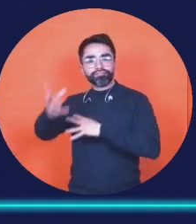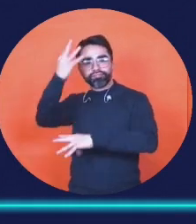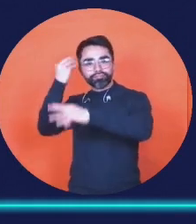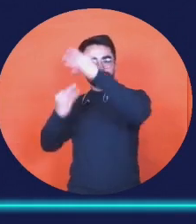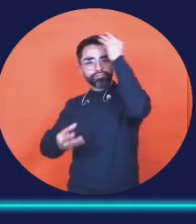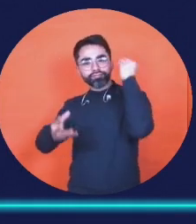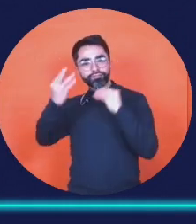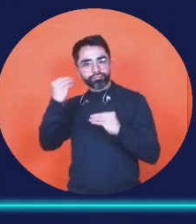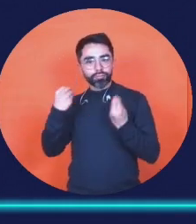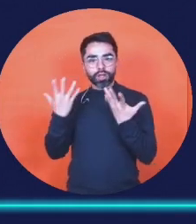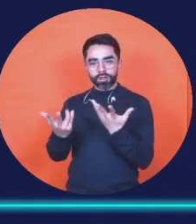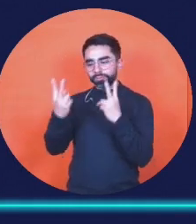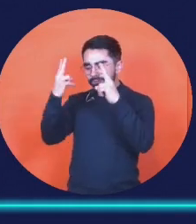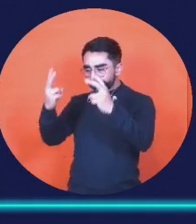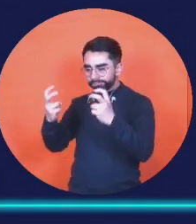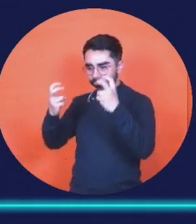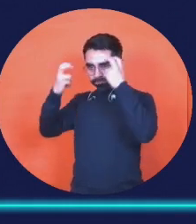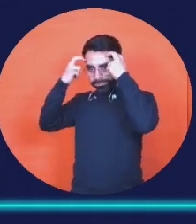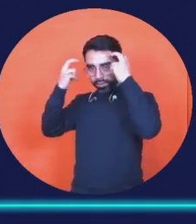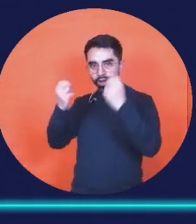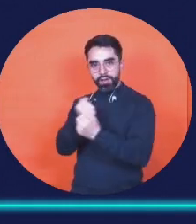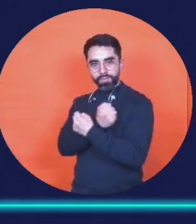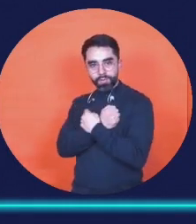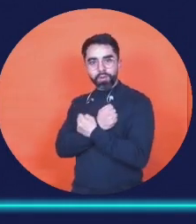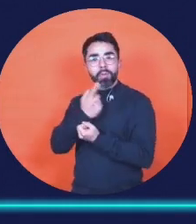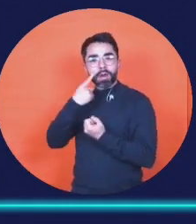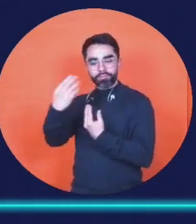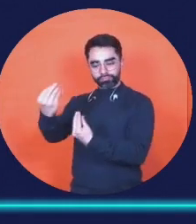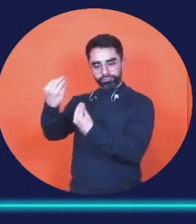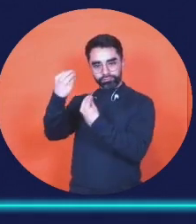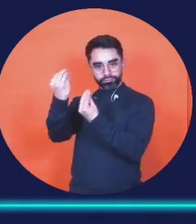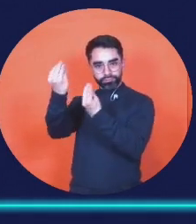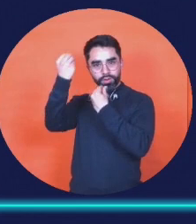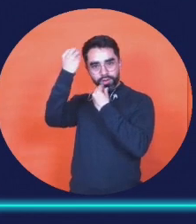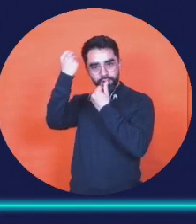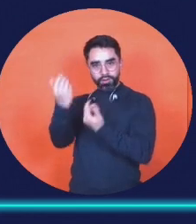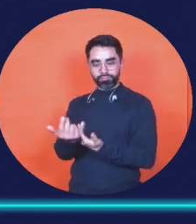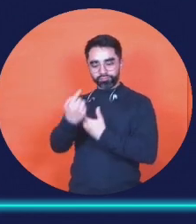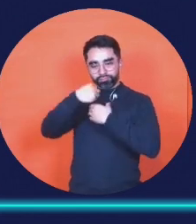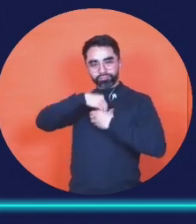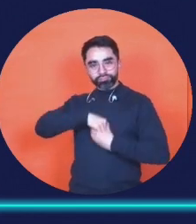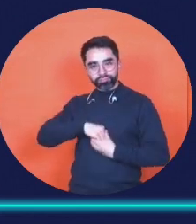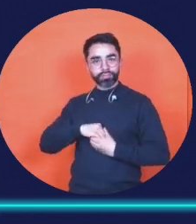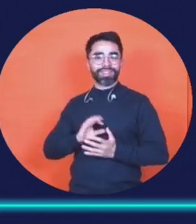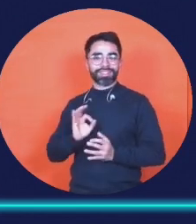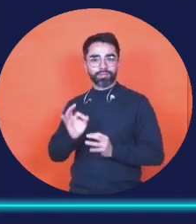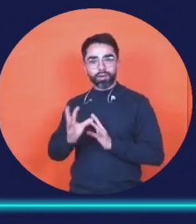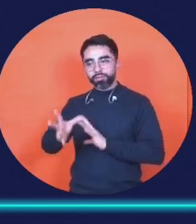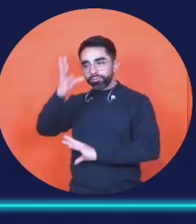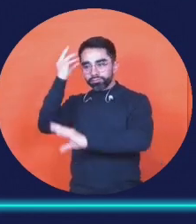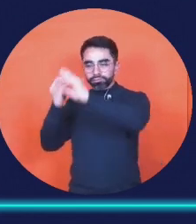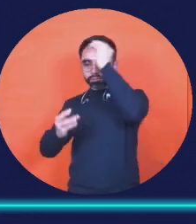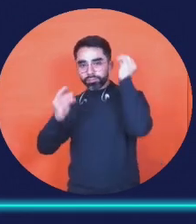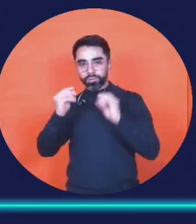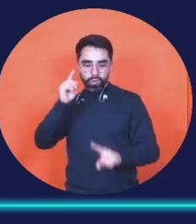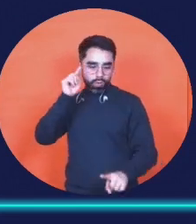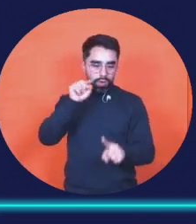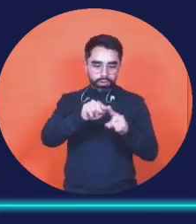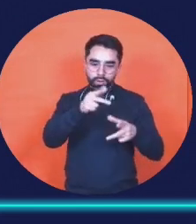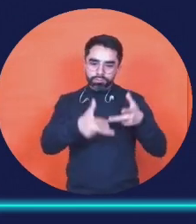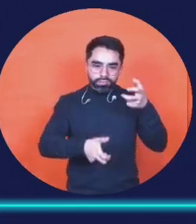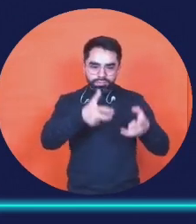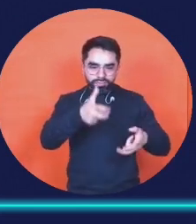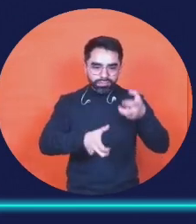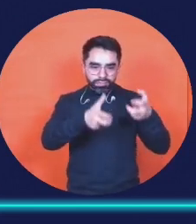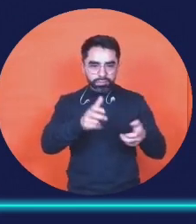el conocimiento hace parte de sus valores fundamentales, que es un aprendiz de por vida, que quiere crear videojuegos, pero no solo videojuegos, porque me